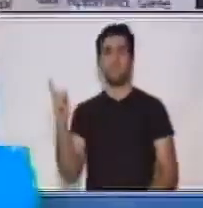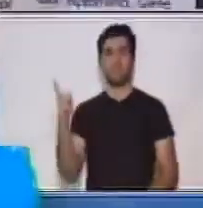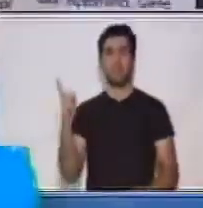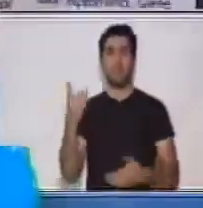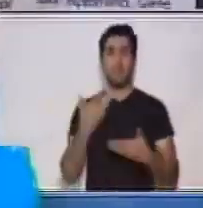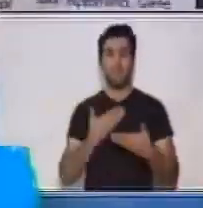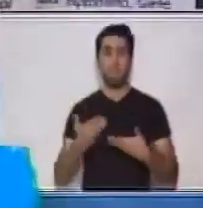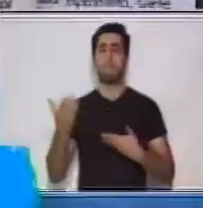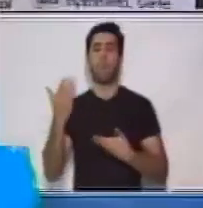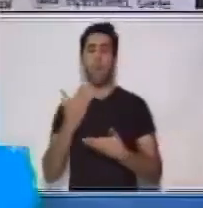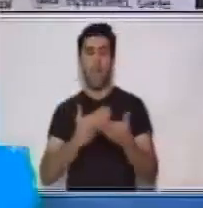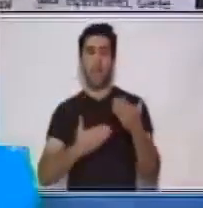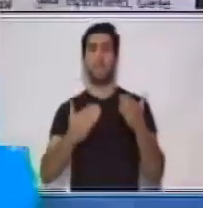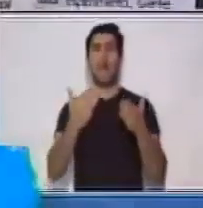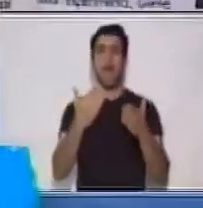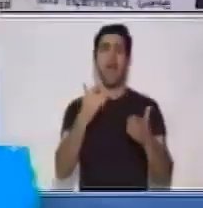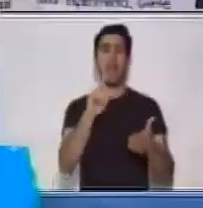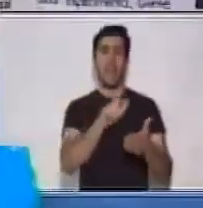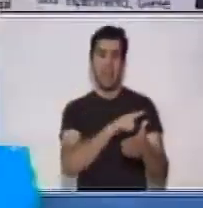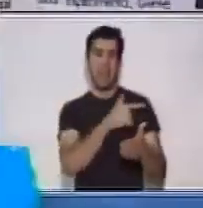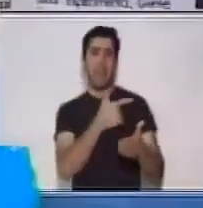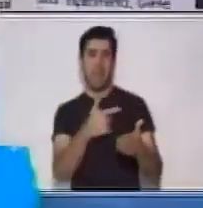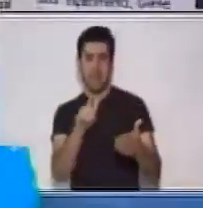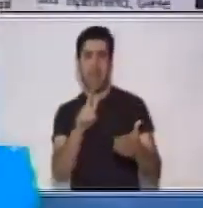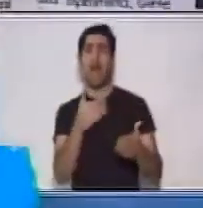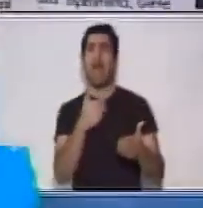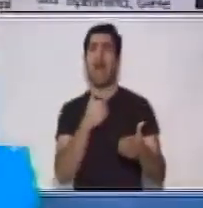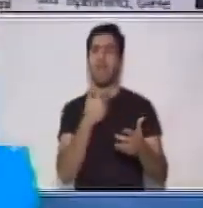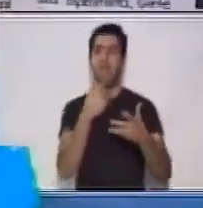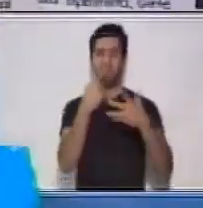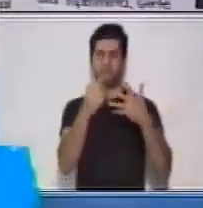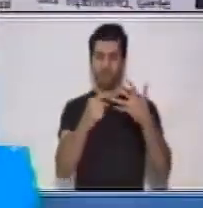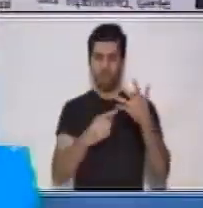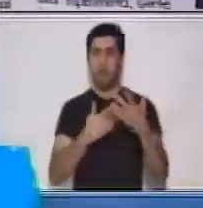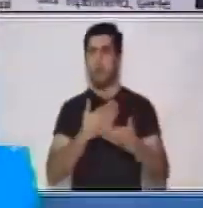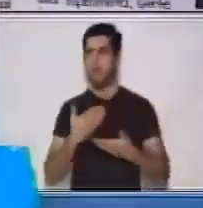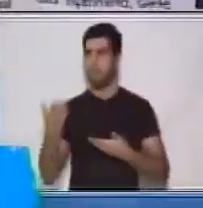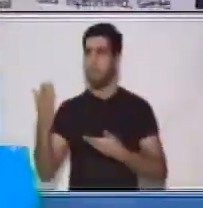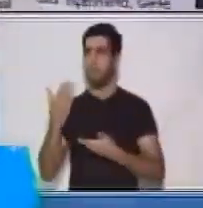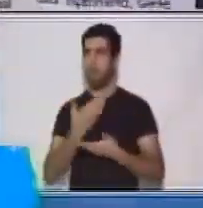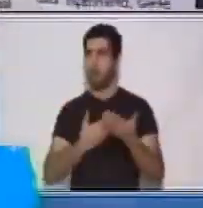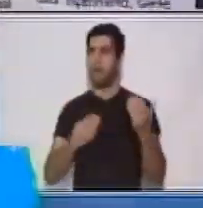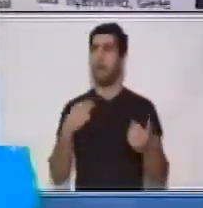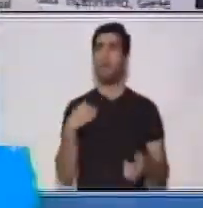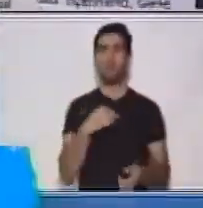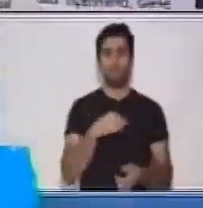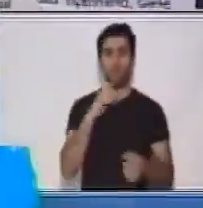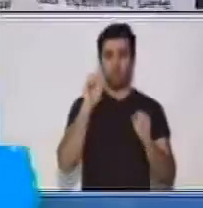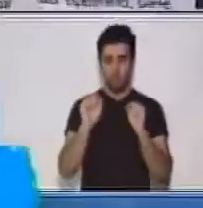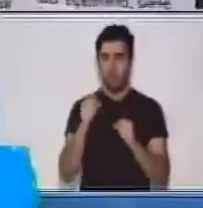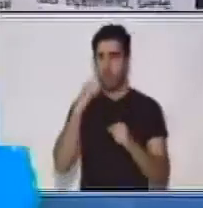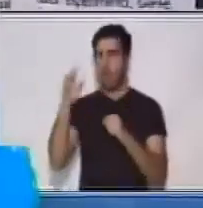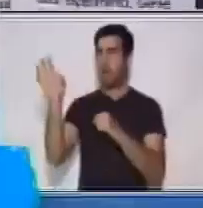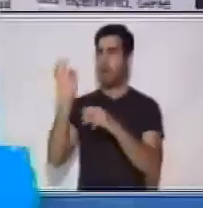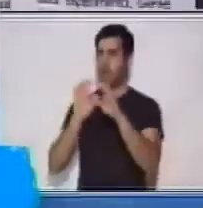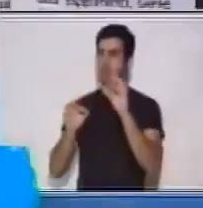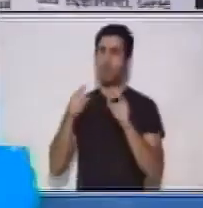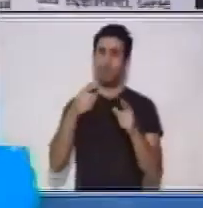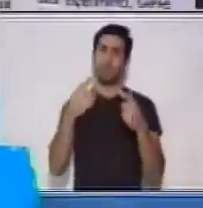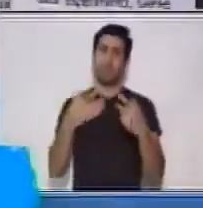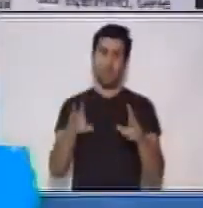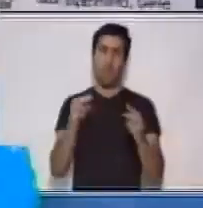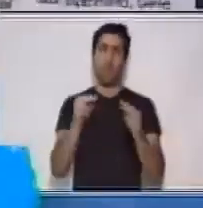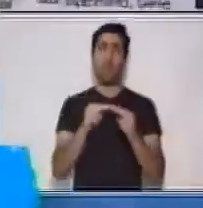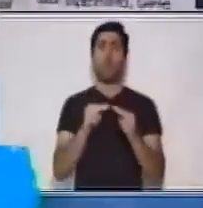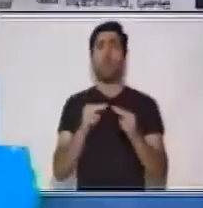lírica tenemos varios tipos o tenemos varios poemas que podemos enfocar y yo creo que son los que tú has conocido o has escuchado